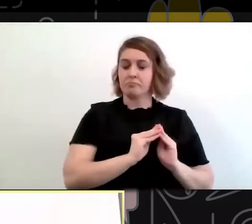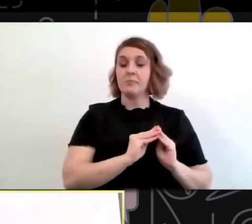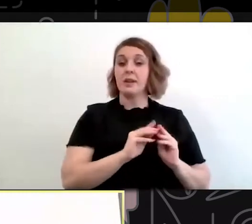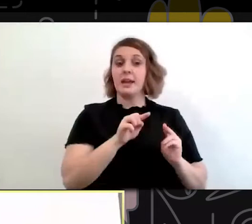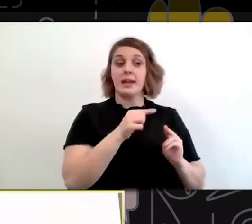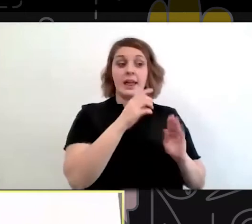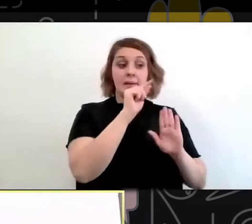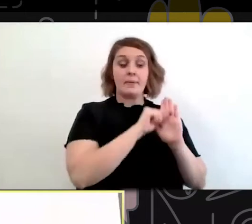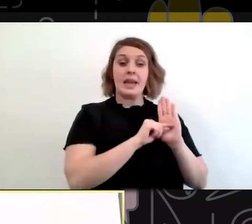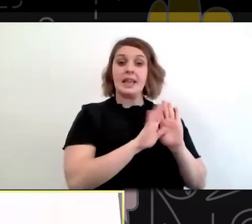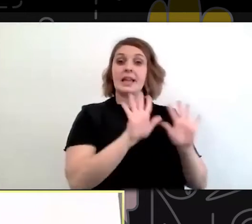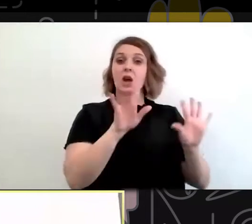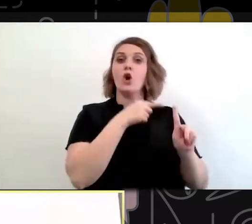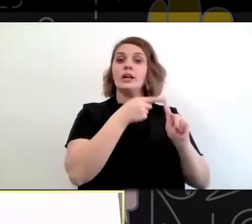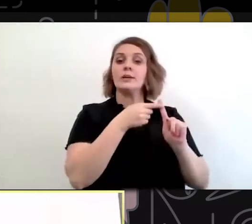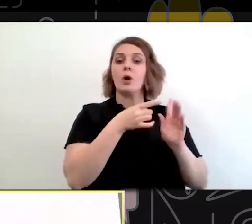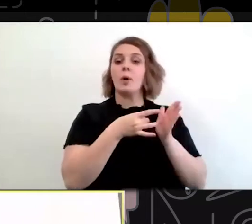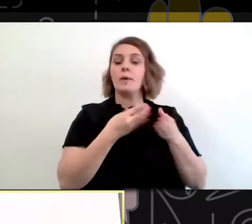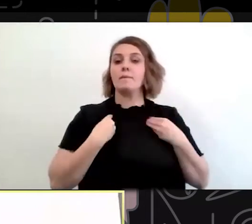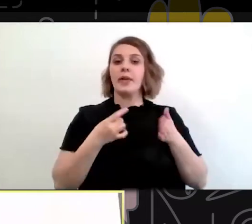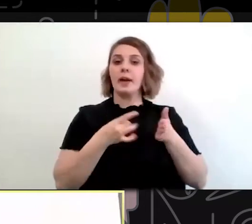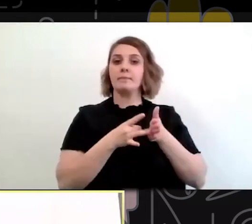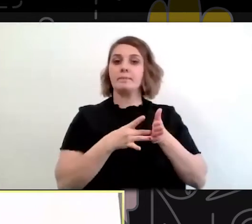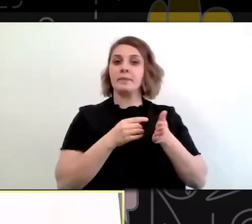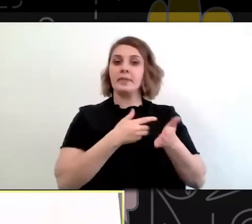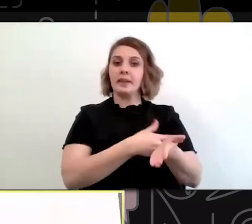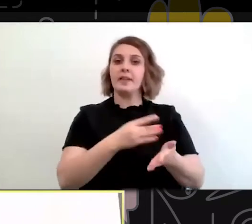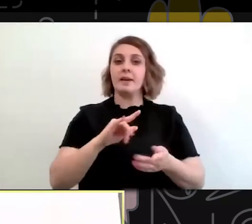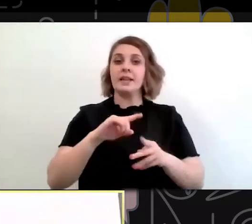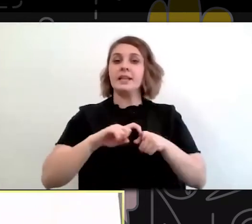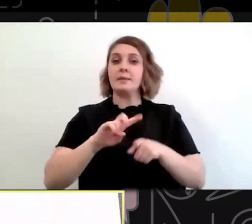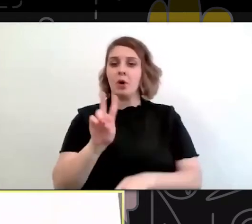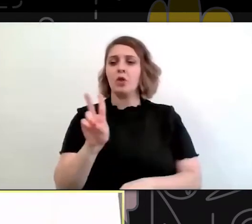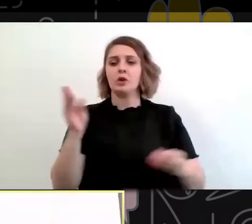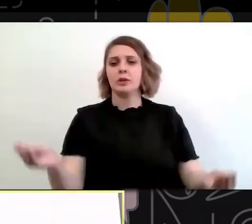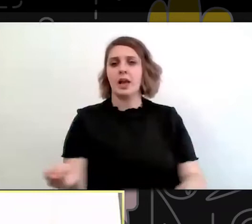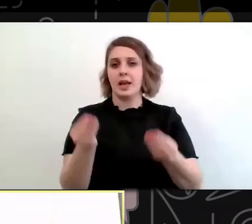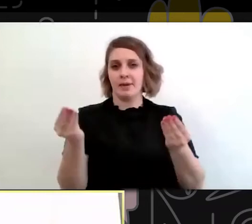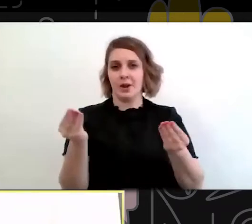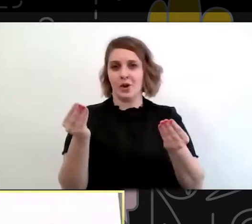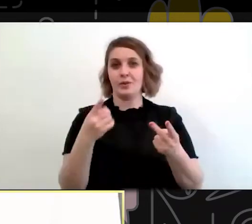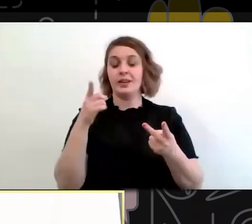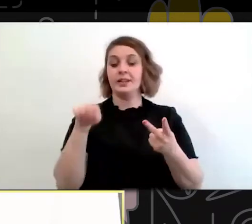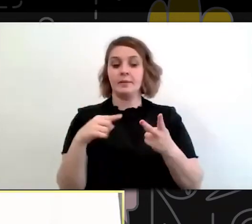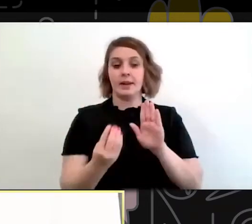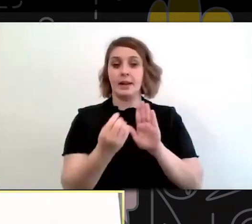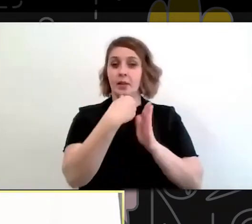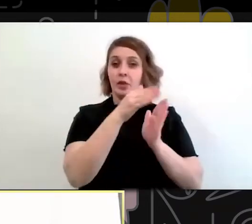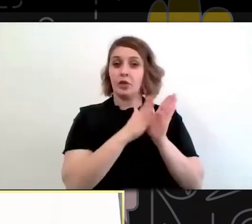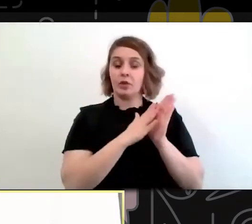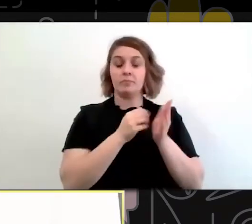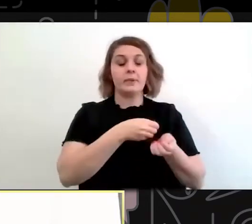10 medidas para mejorar la calidad de las personas con diabetes tipo 2 y contempla la incorporación de estos